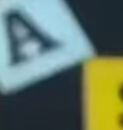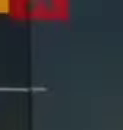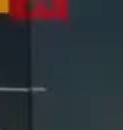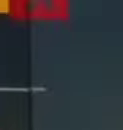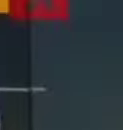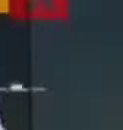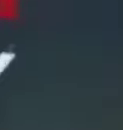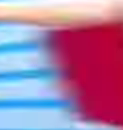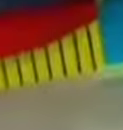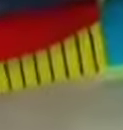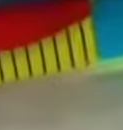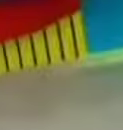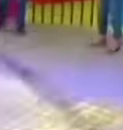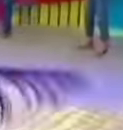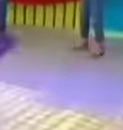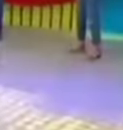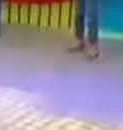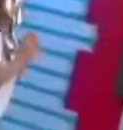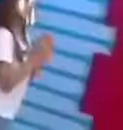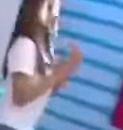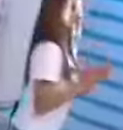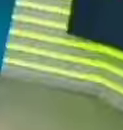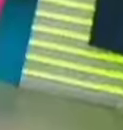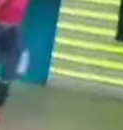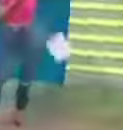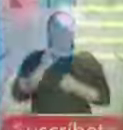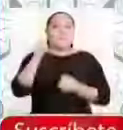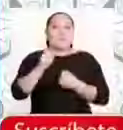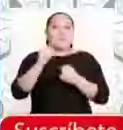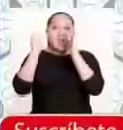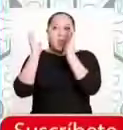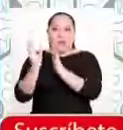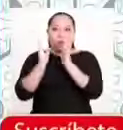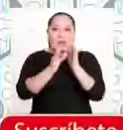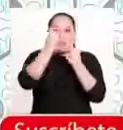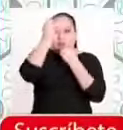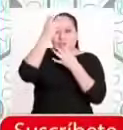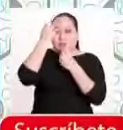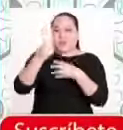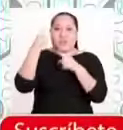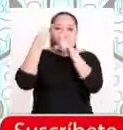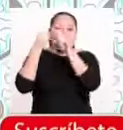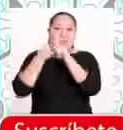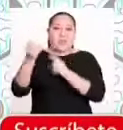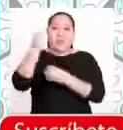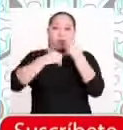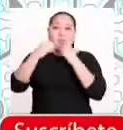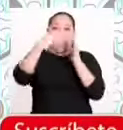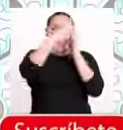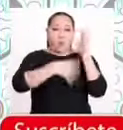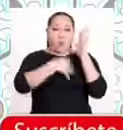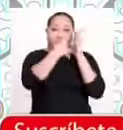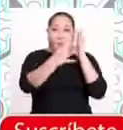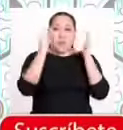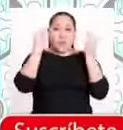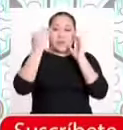es lo máximo y puede hacerte ganar. Iscai, hu, jaya. Información de los tipos de alimentos en un cuadro comparativo.